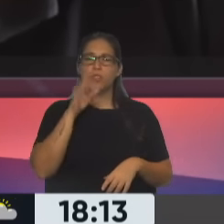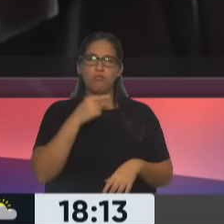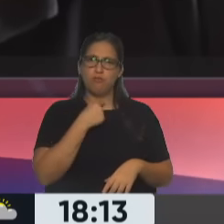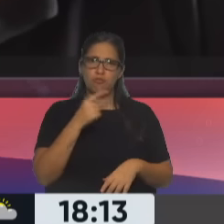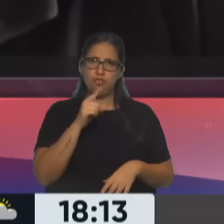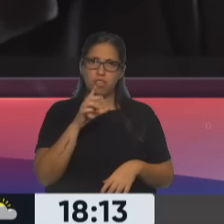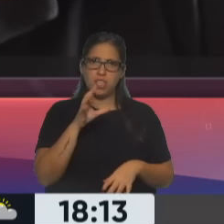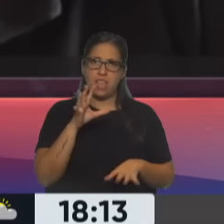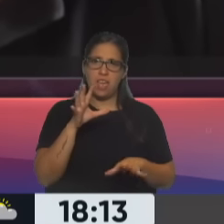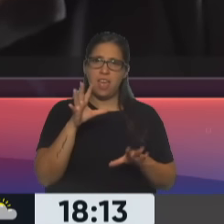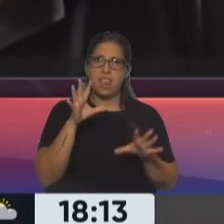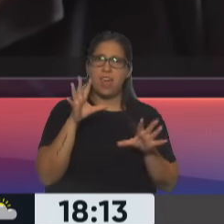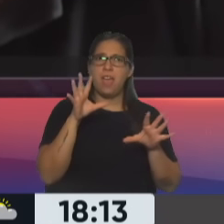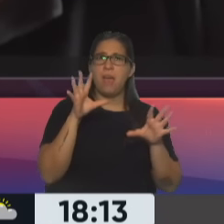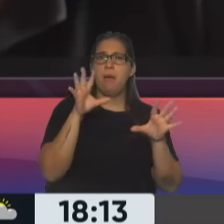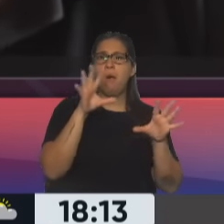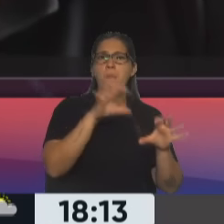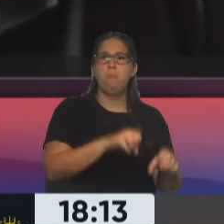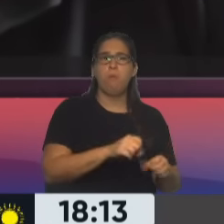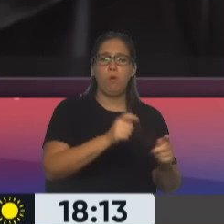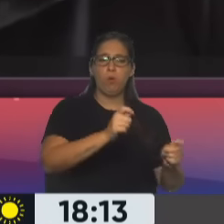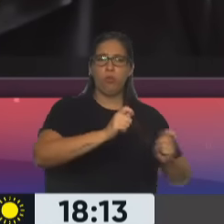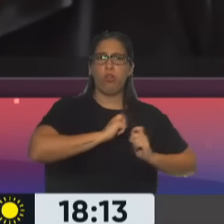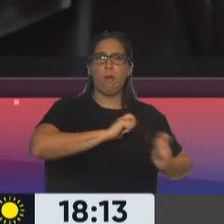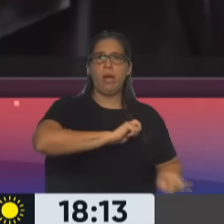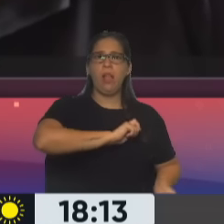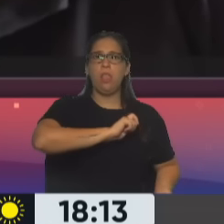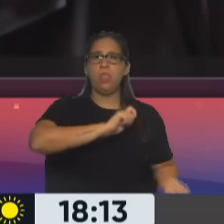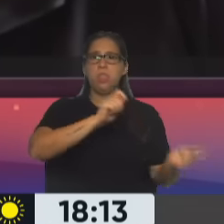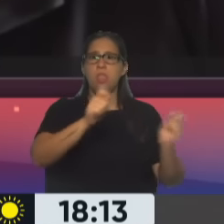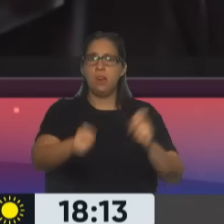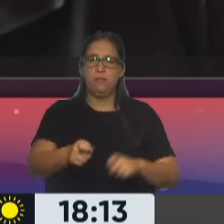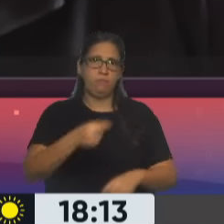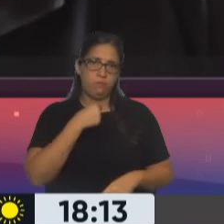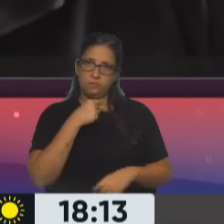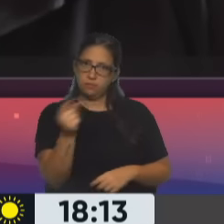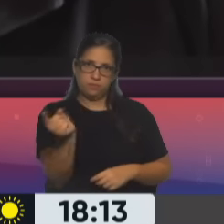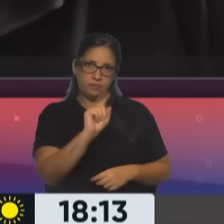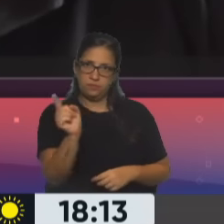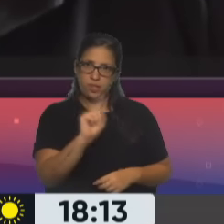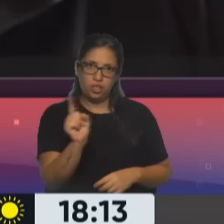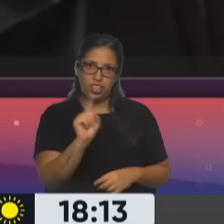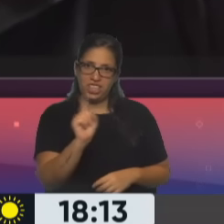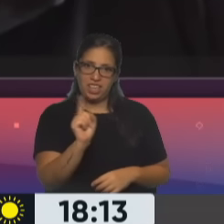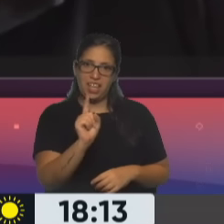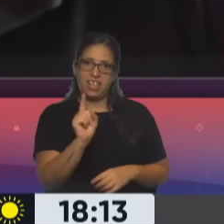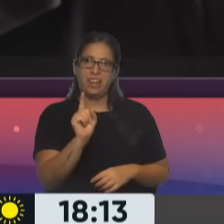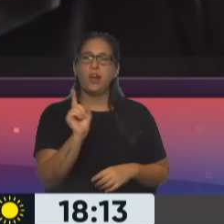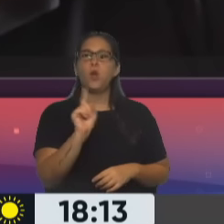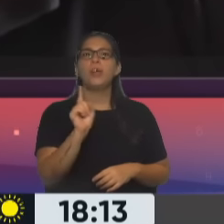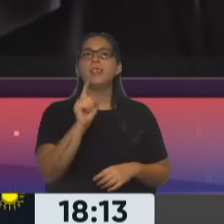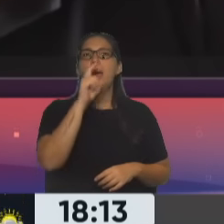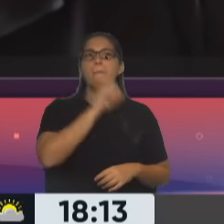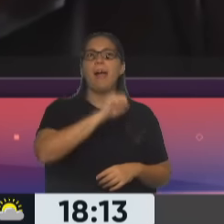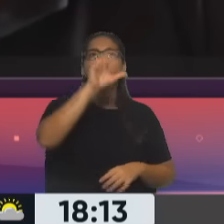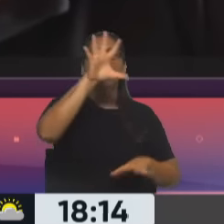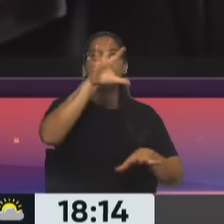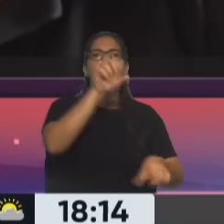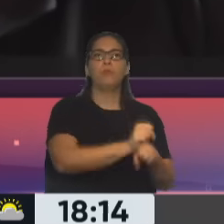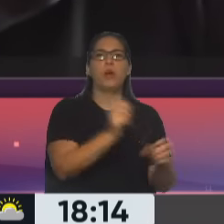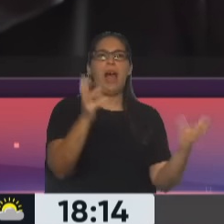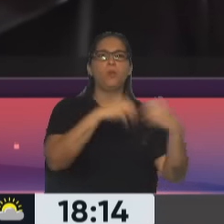una potencial e hipotética transición, que es lo que pasó con Venezuela. No es que capturaron a Maduro, automáticamente se